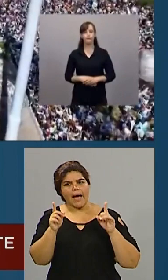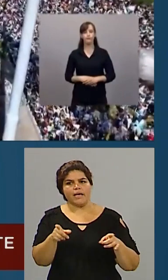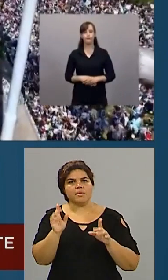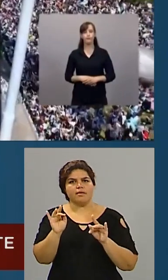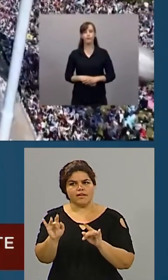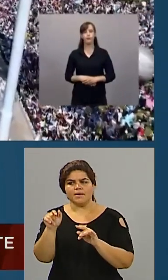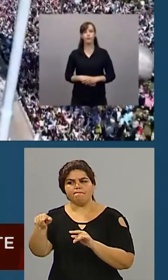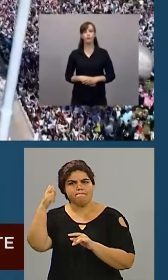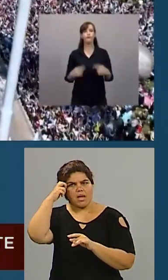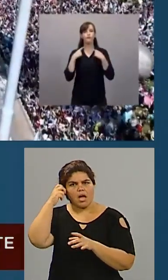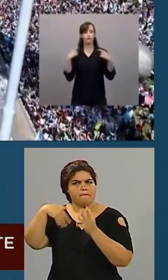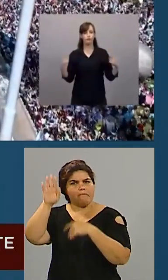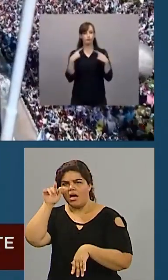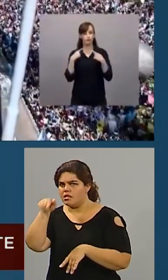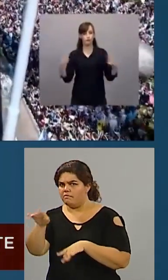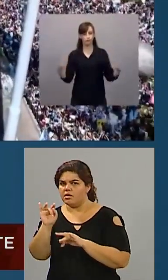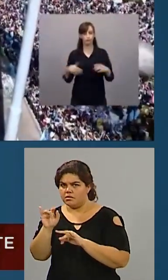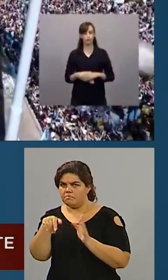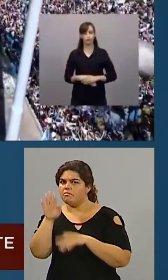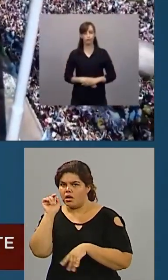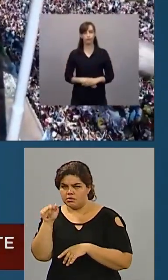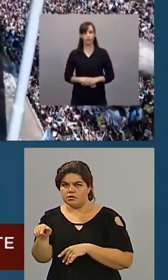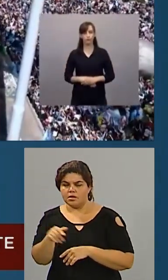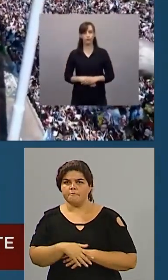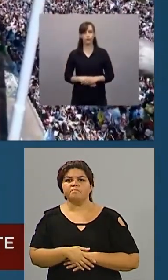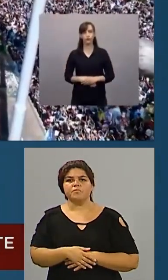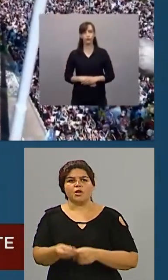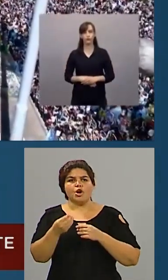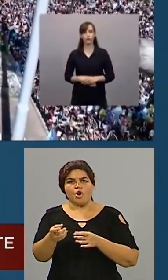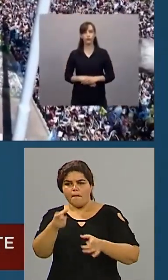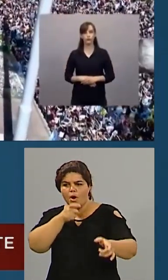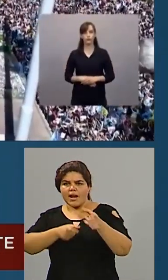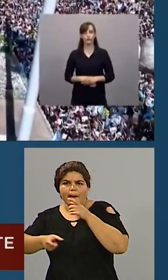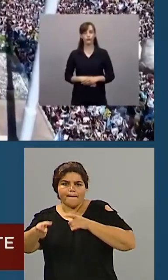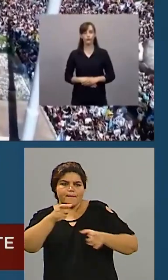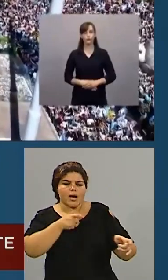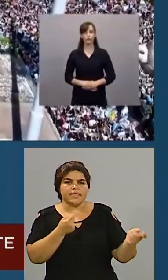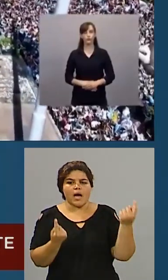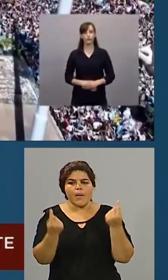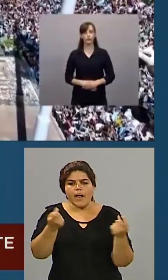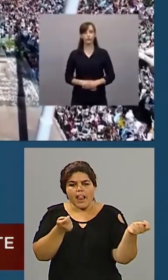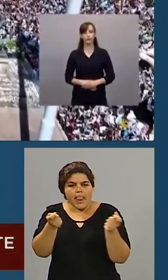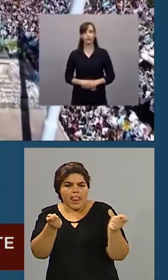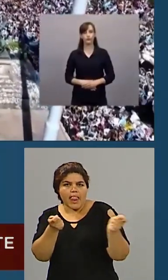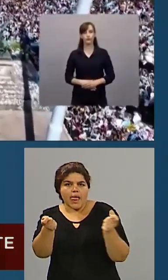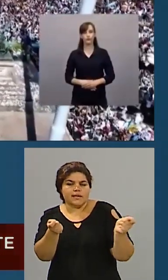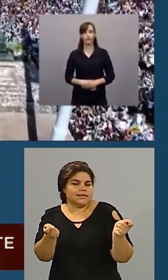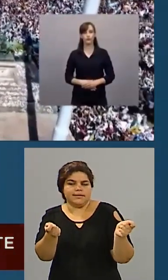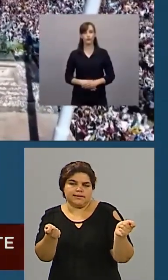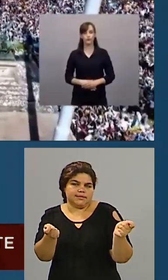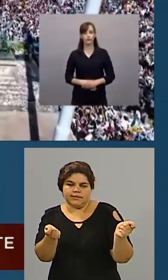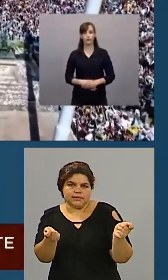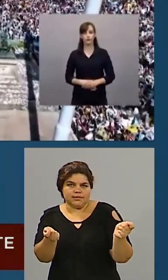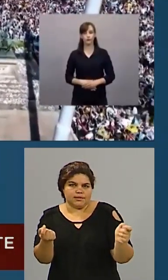liderazgo es muy difícil articular una respuesta. Yo creo que van a ir ambos, uno con una visión más de